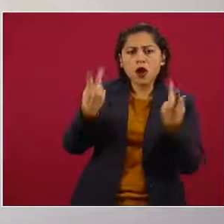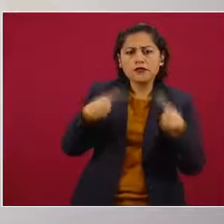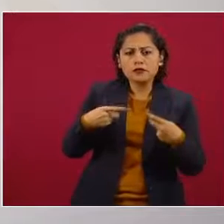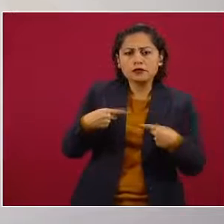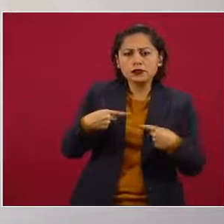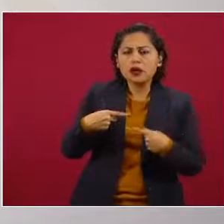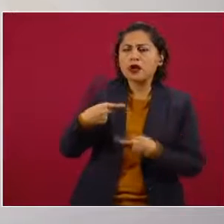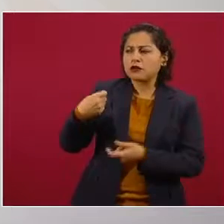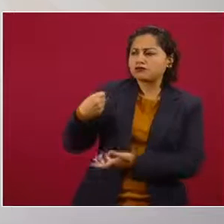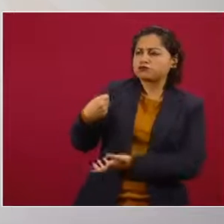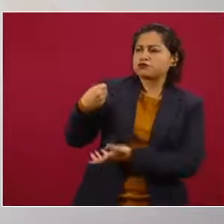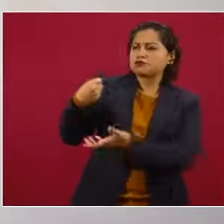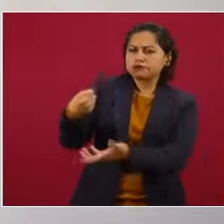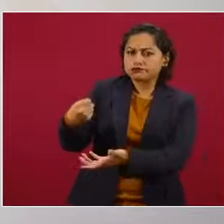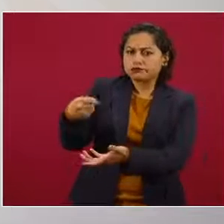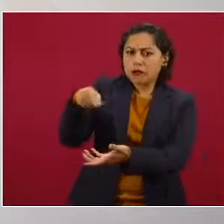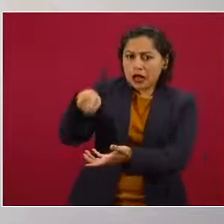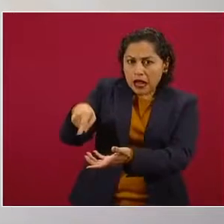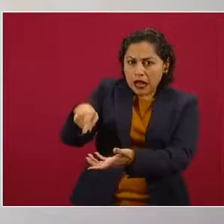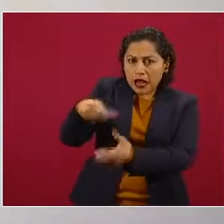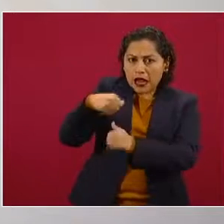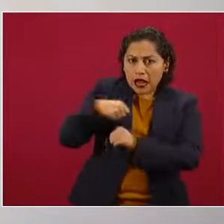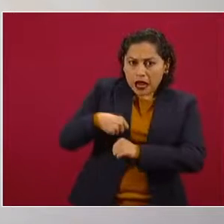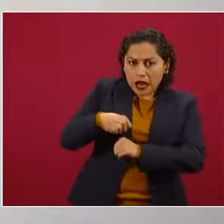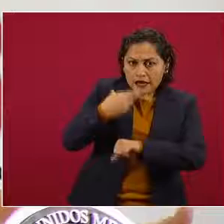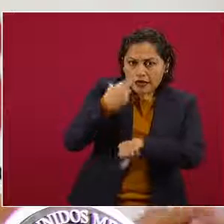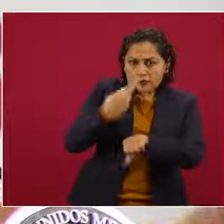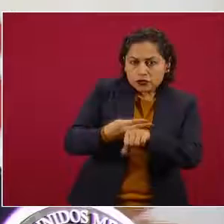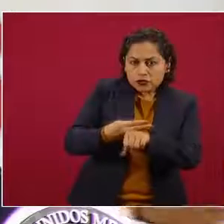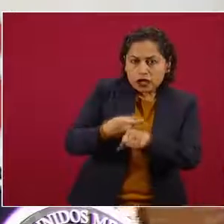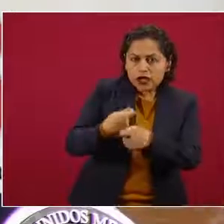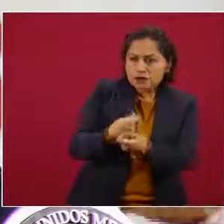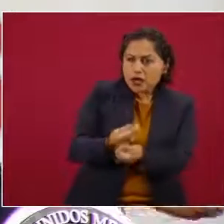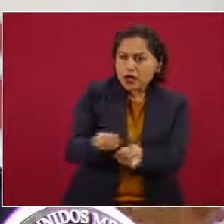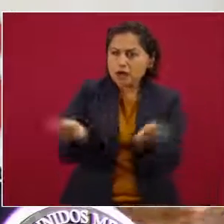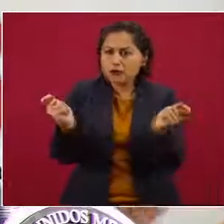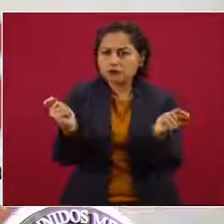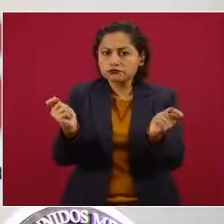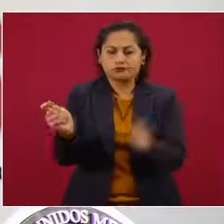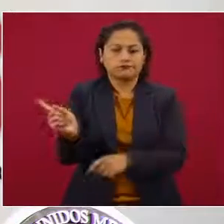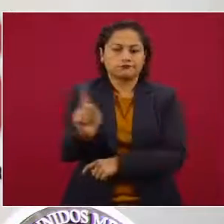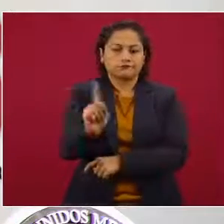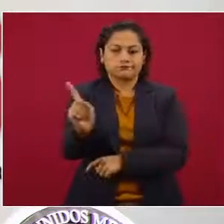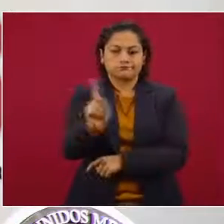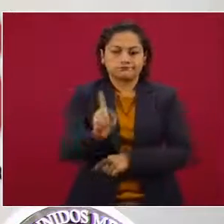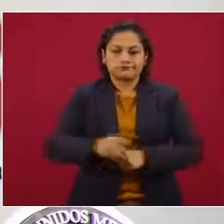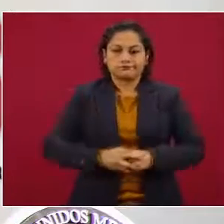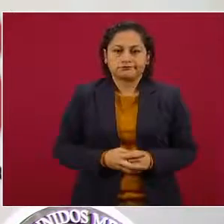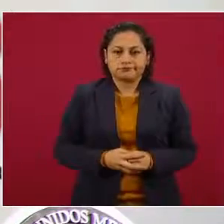estos organismos intermedios eran los que repartían.